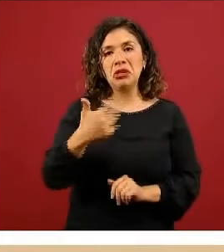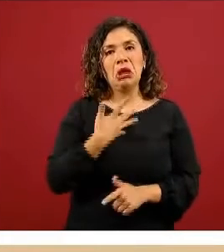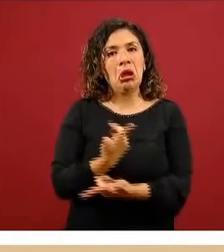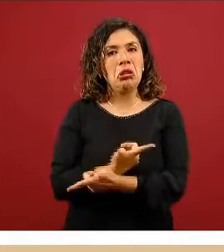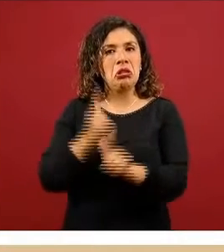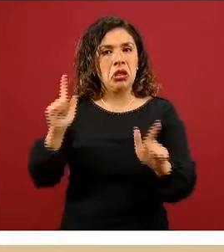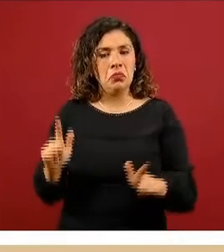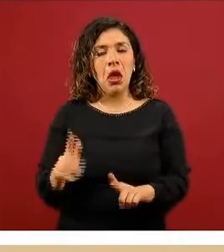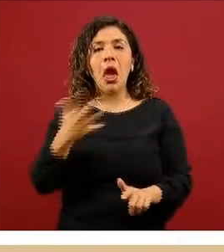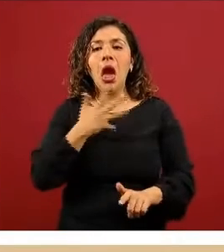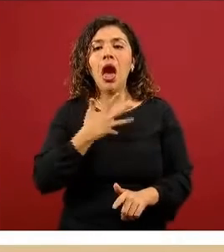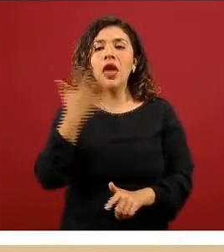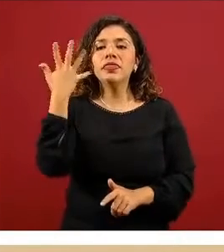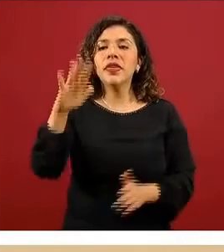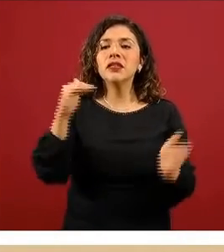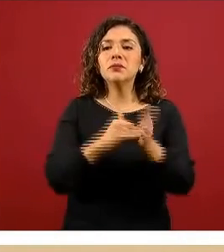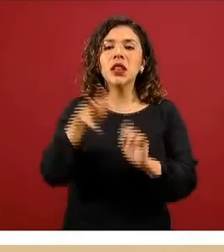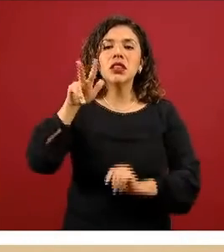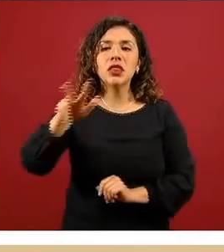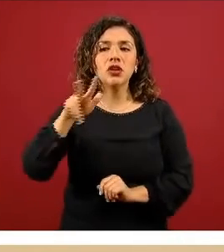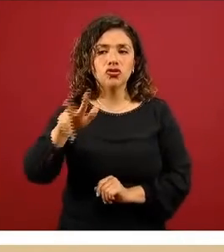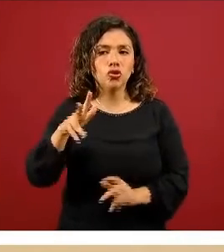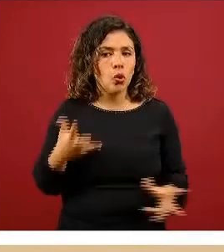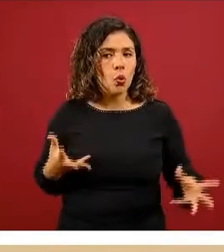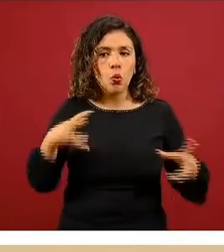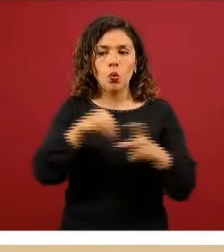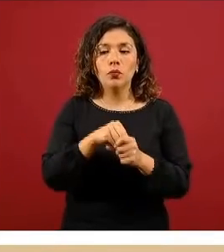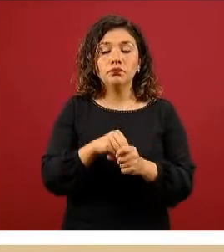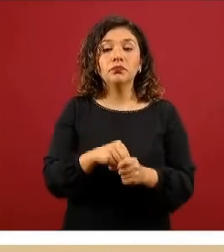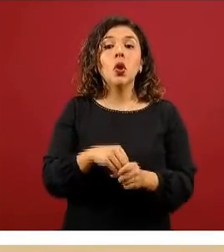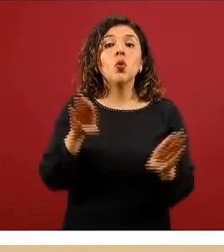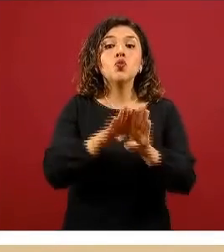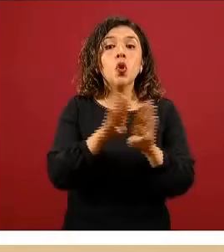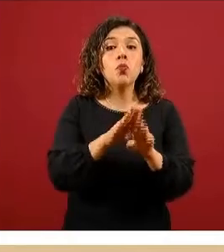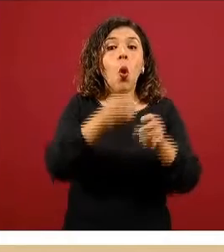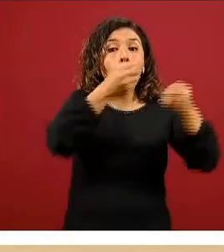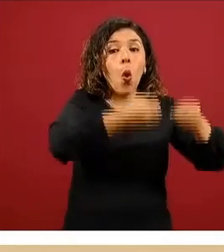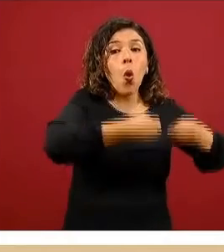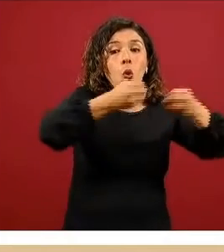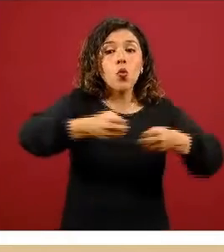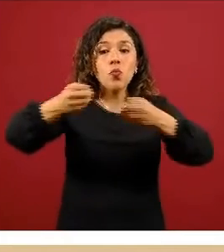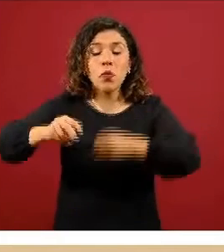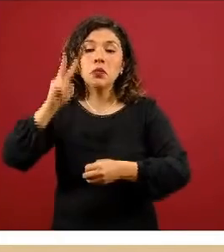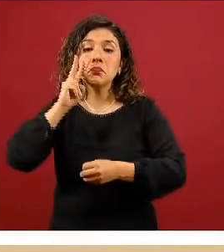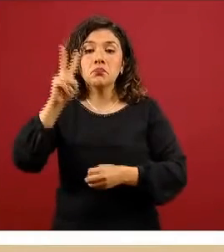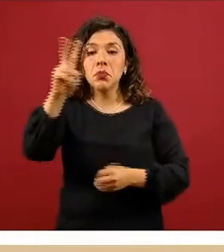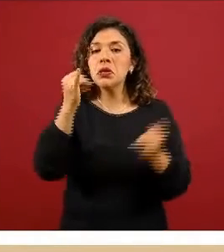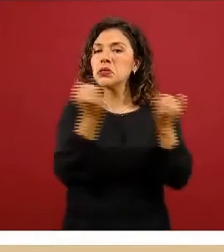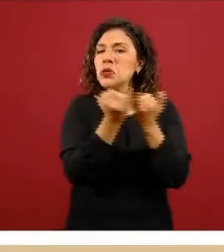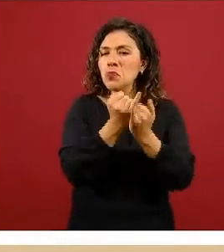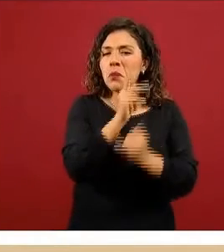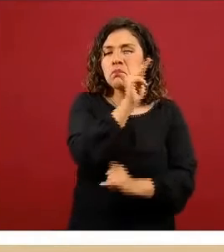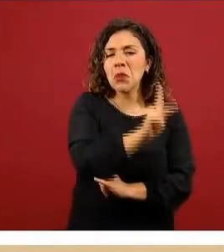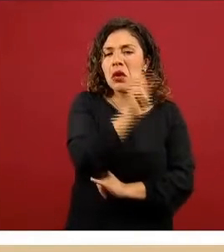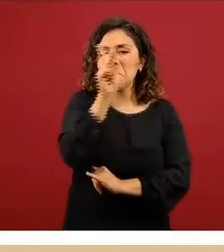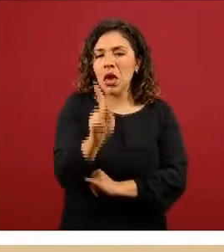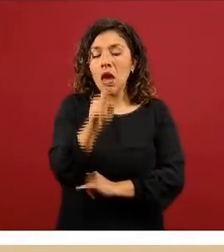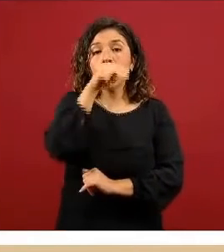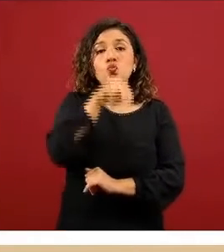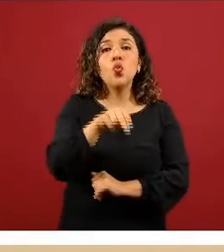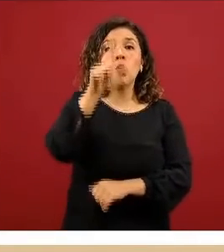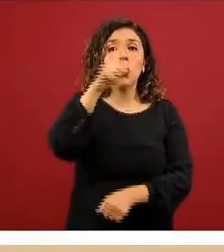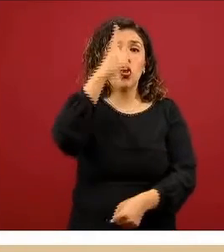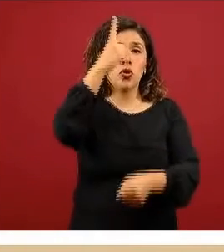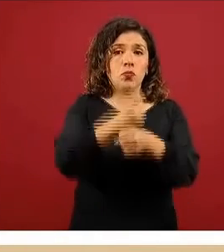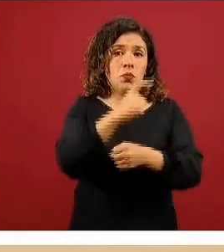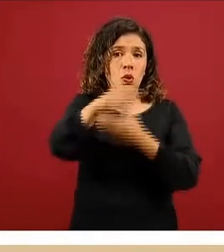disponibles, hay 10.018 y en el orden de presentación de los estados es un poco semejante: Nuevo